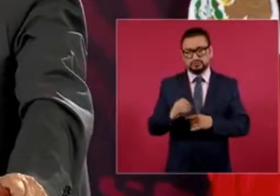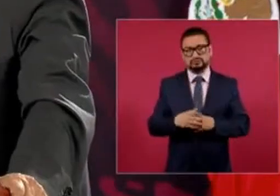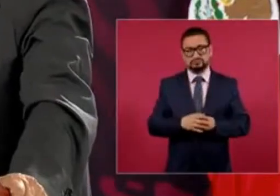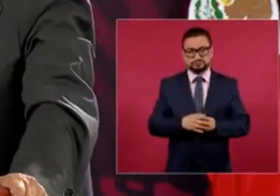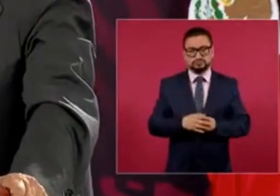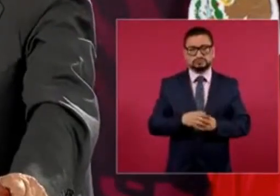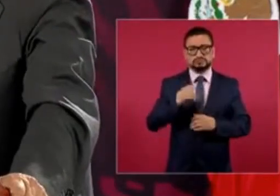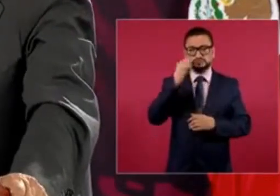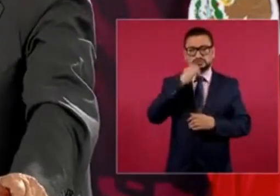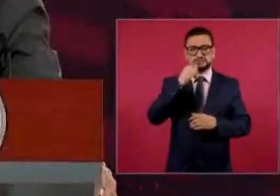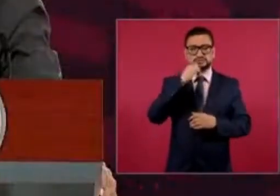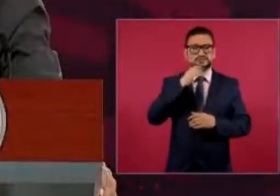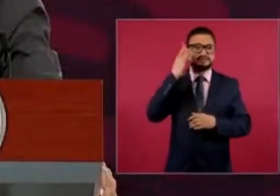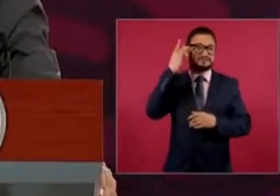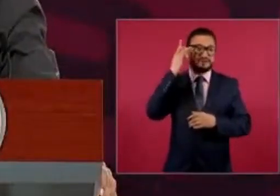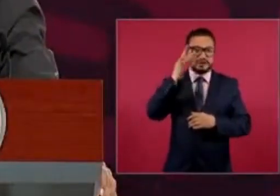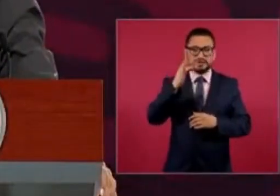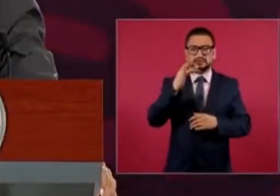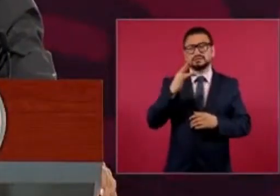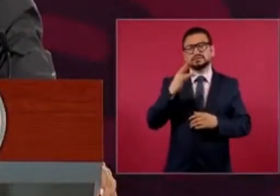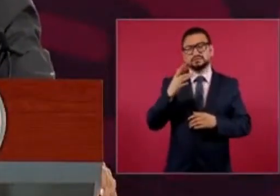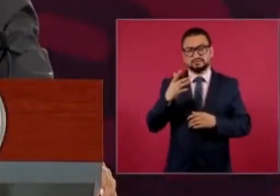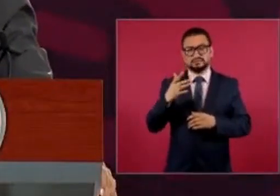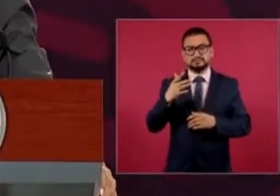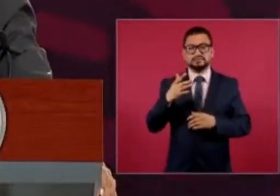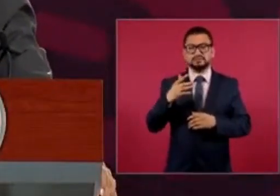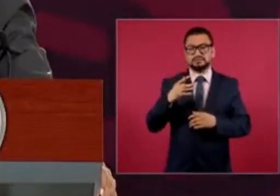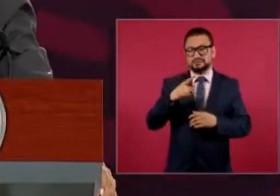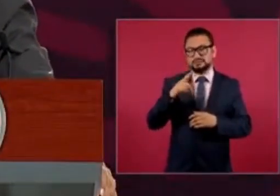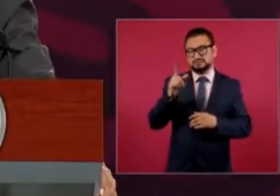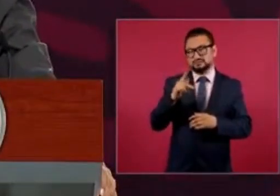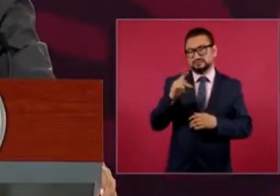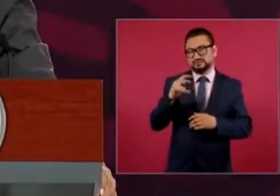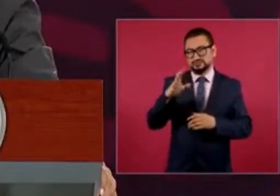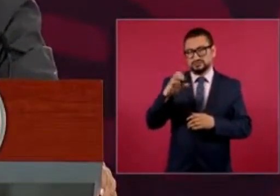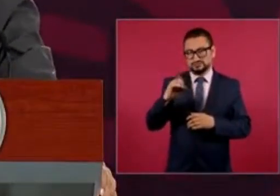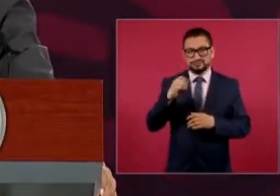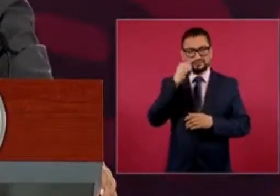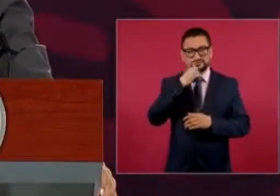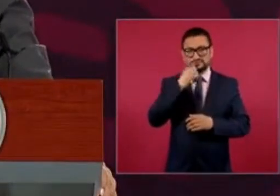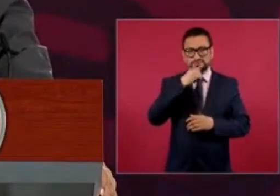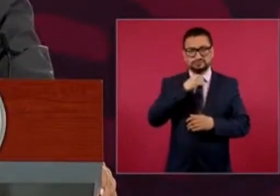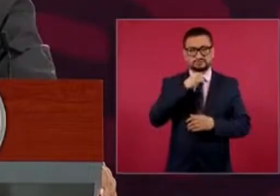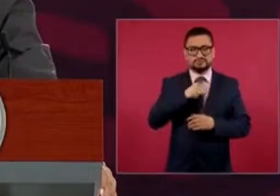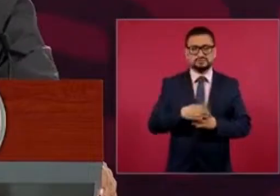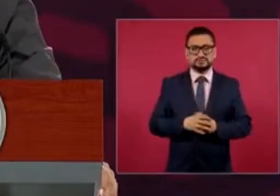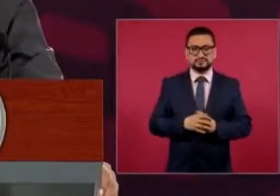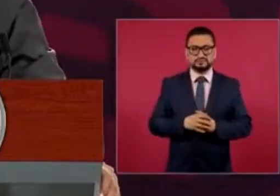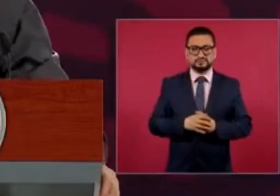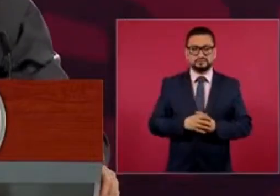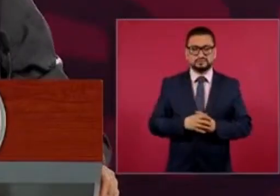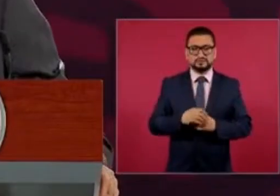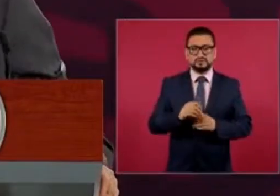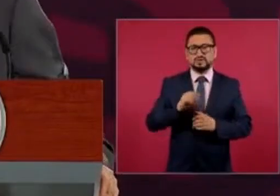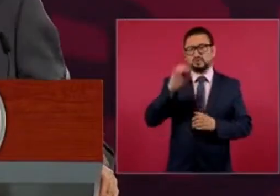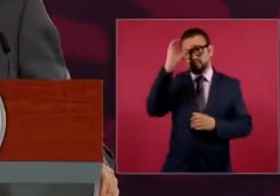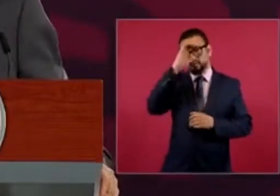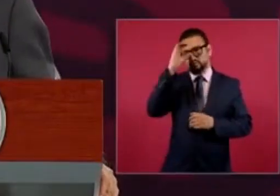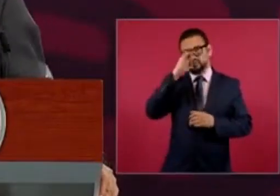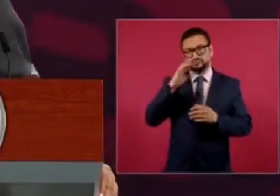siempre el nombre de santo y el nombre zapoteco o el nombre de cualquier otra cultura.